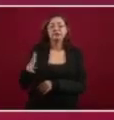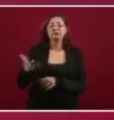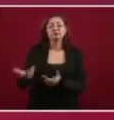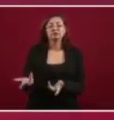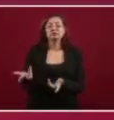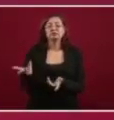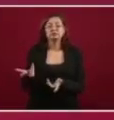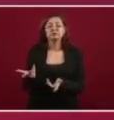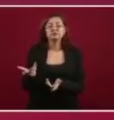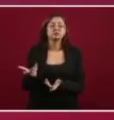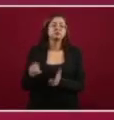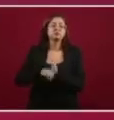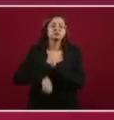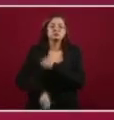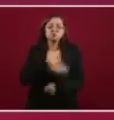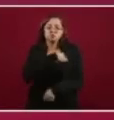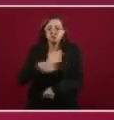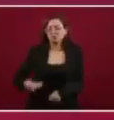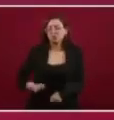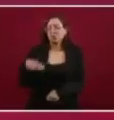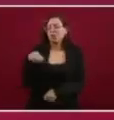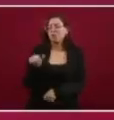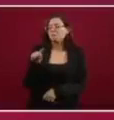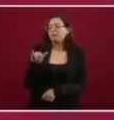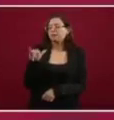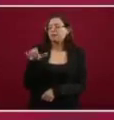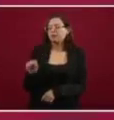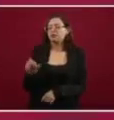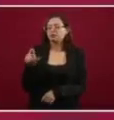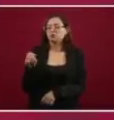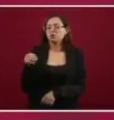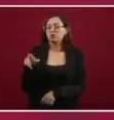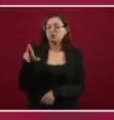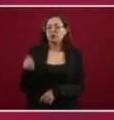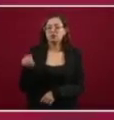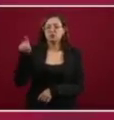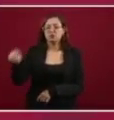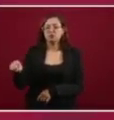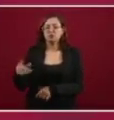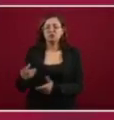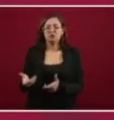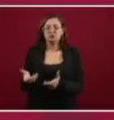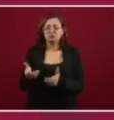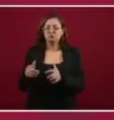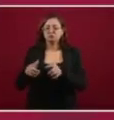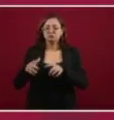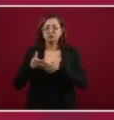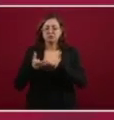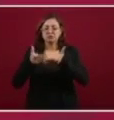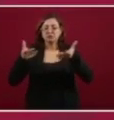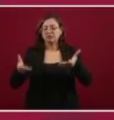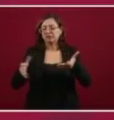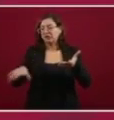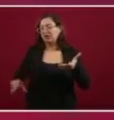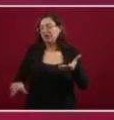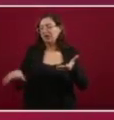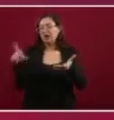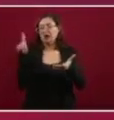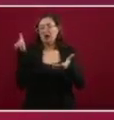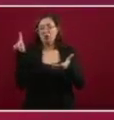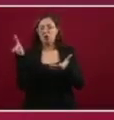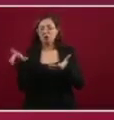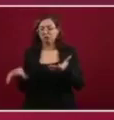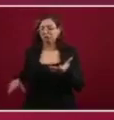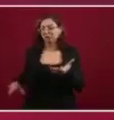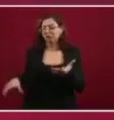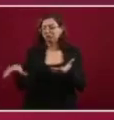en Matías Romero, por ejemplo. Se hizo un hospital en una barranca y con el sismo, o sea,